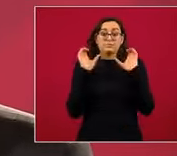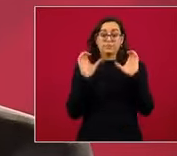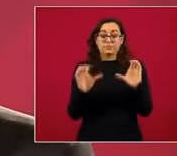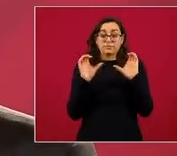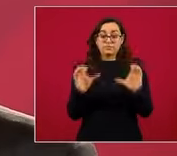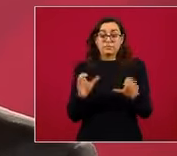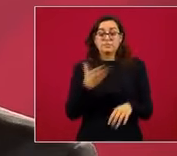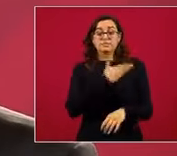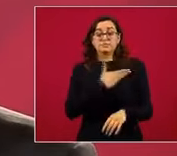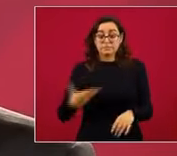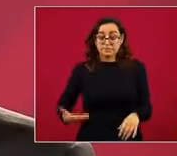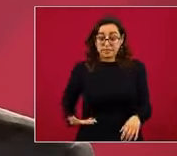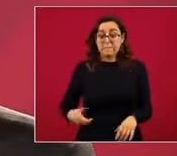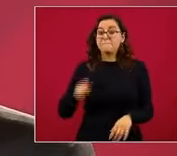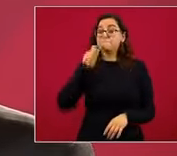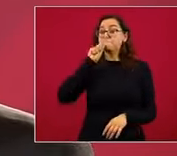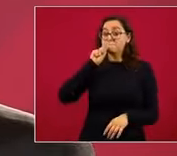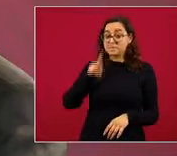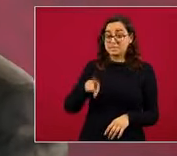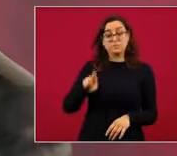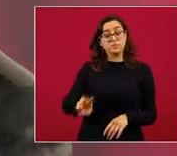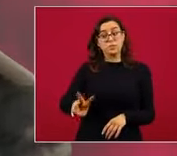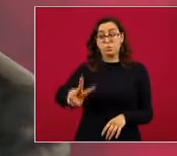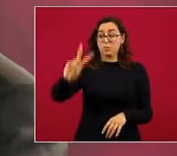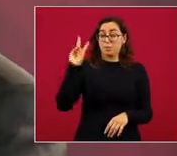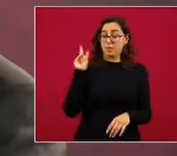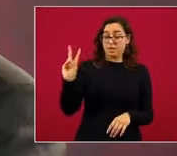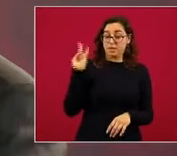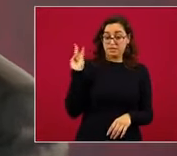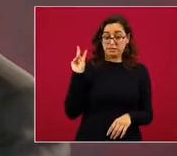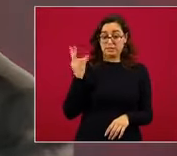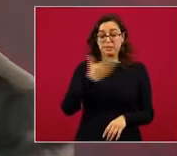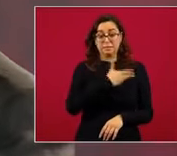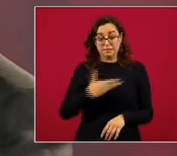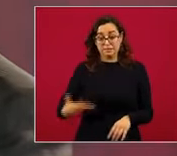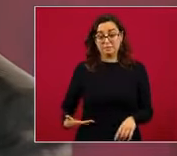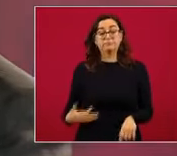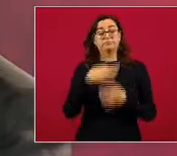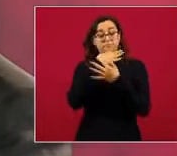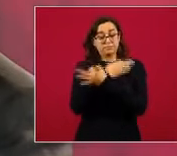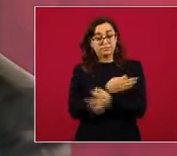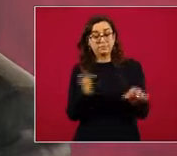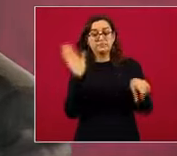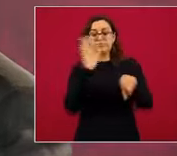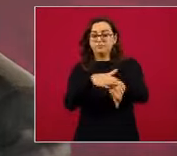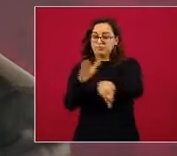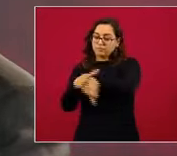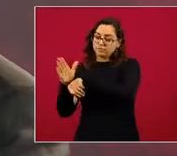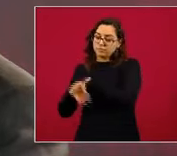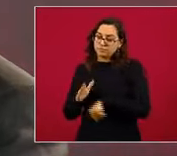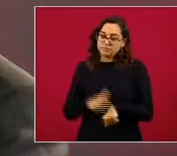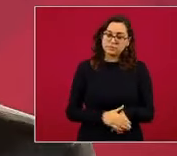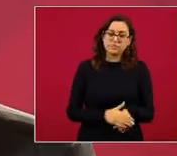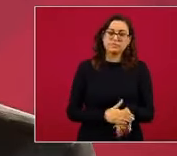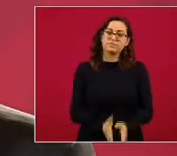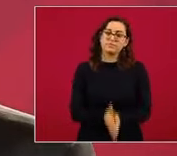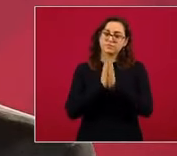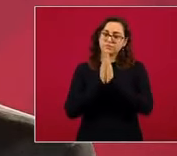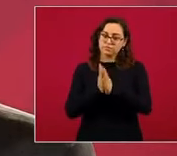señor presidente, él mismo, el viernes inmediato pasado, hizo un llamado muy enfático a